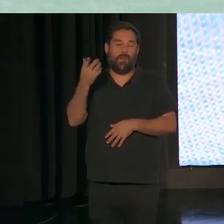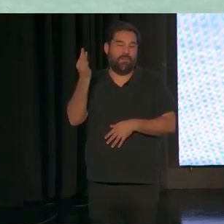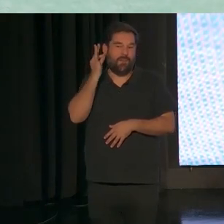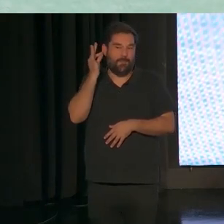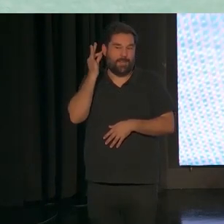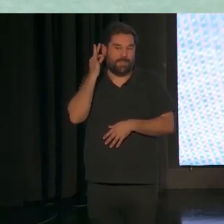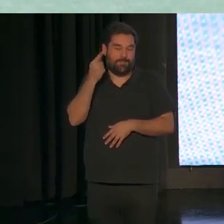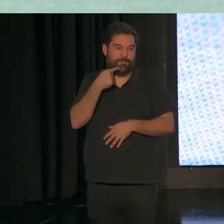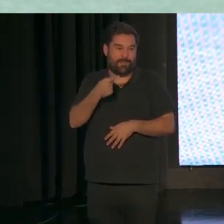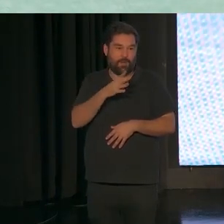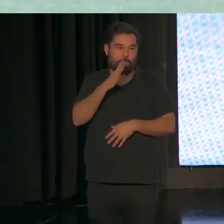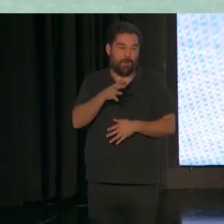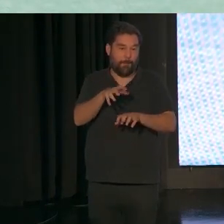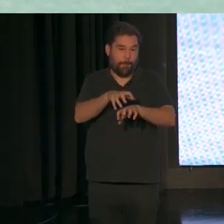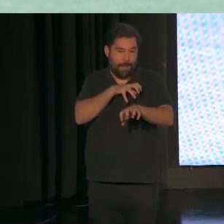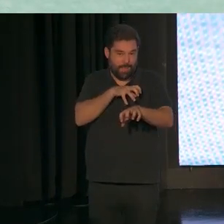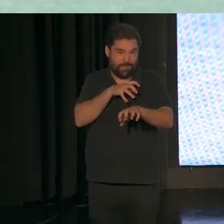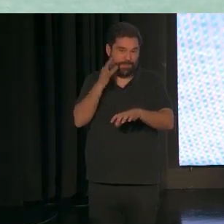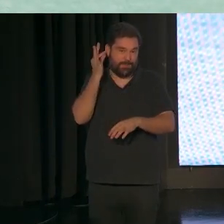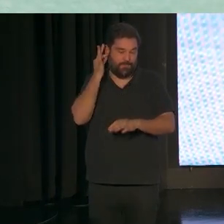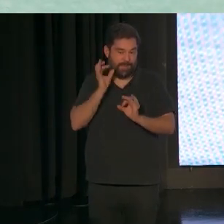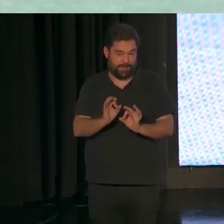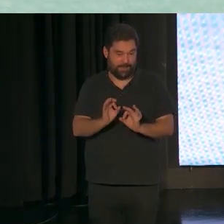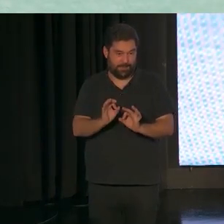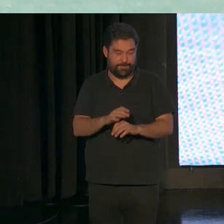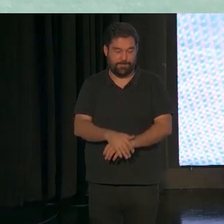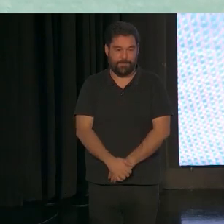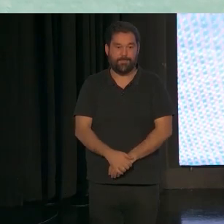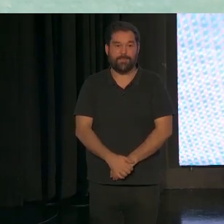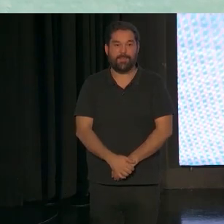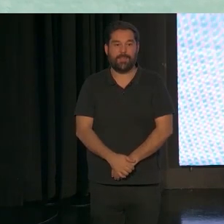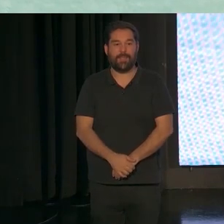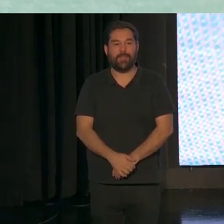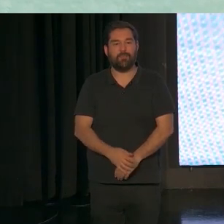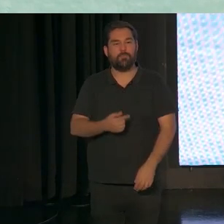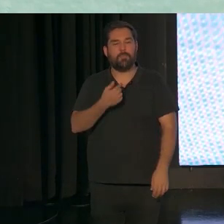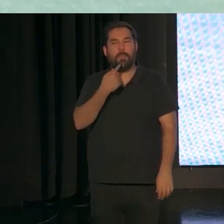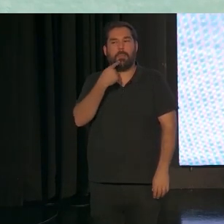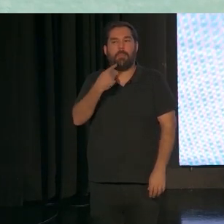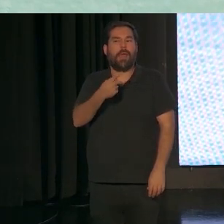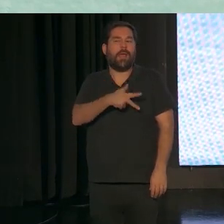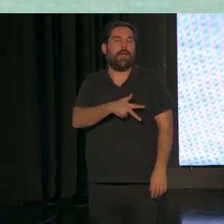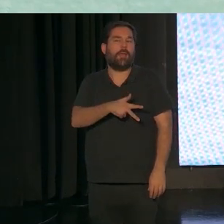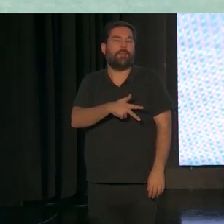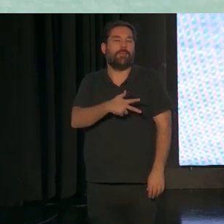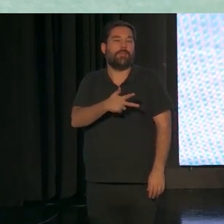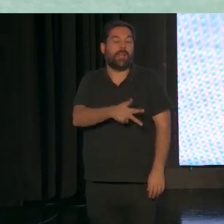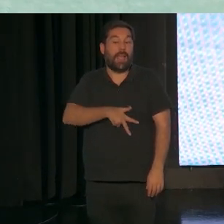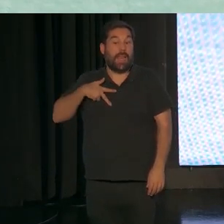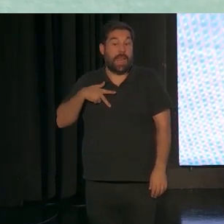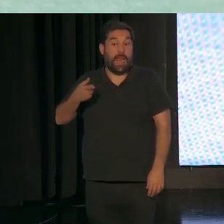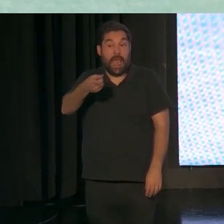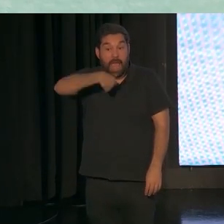mujeres H eh qué Yo diría que en general son expertas